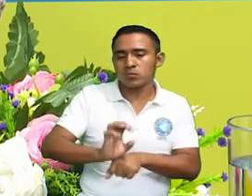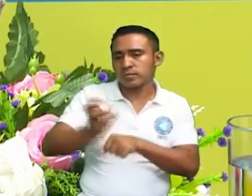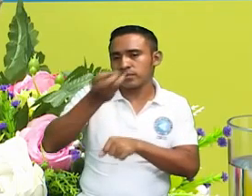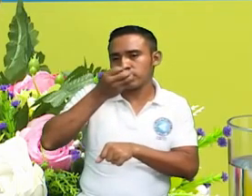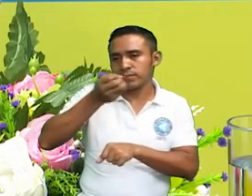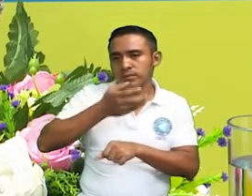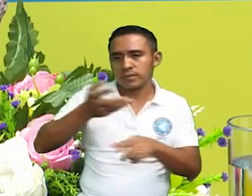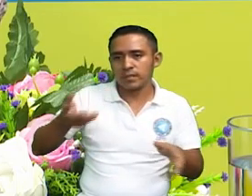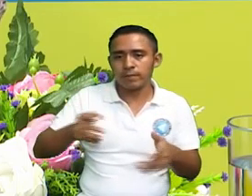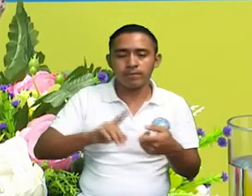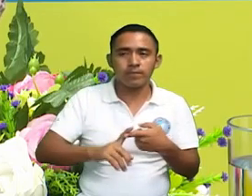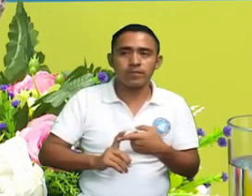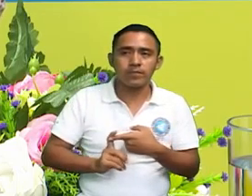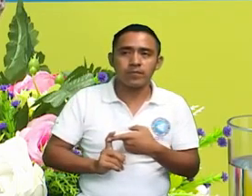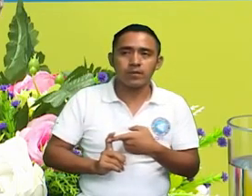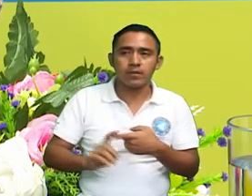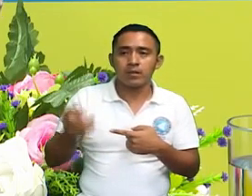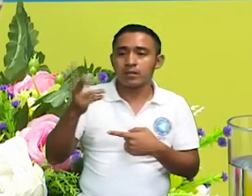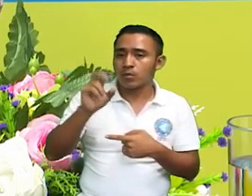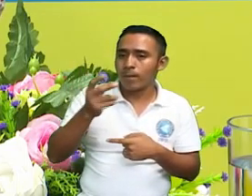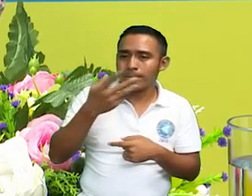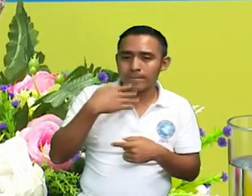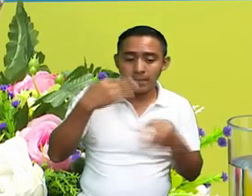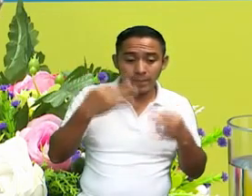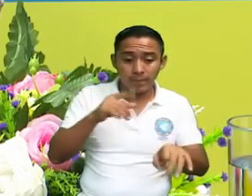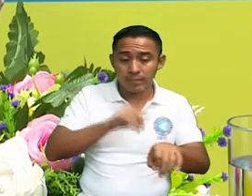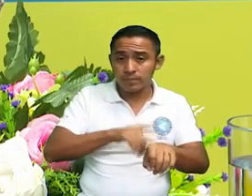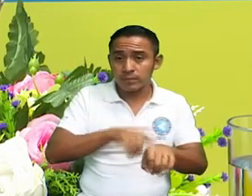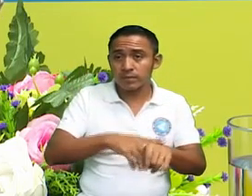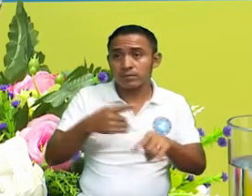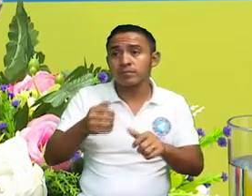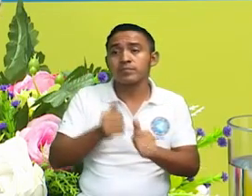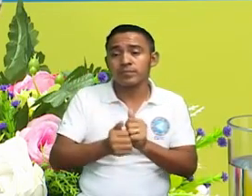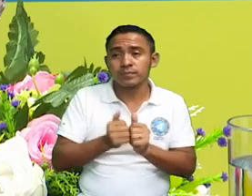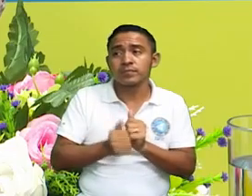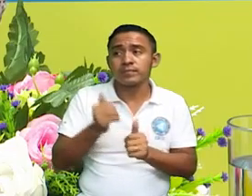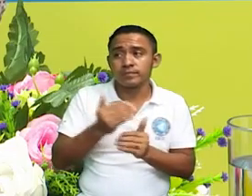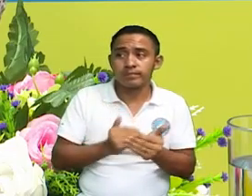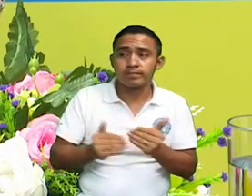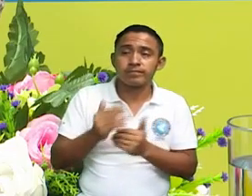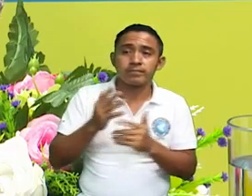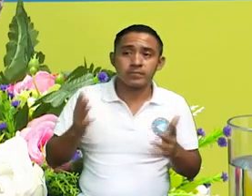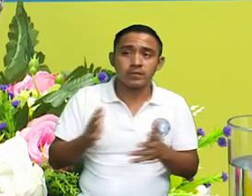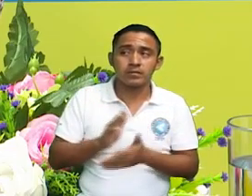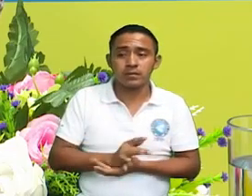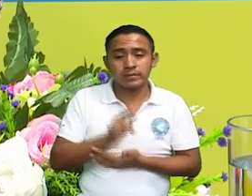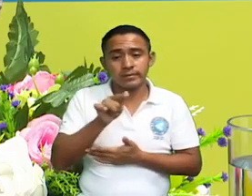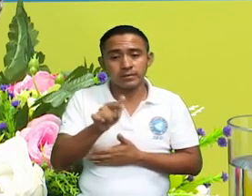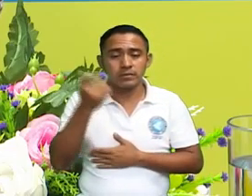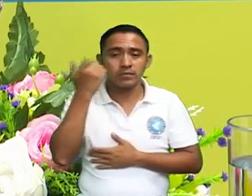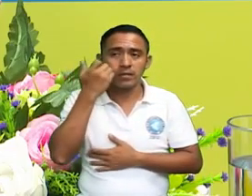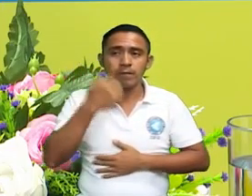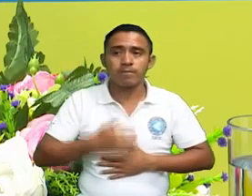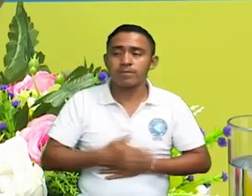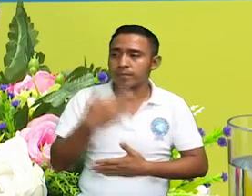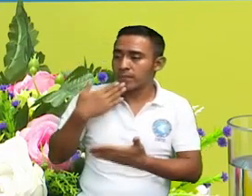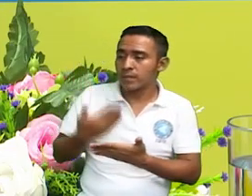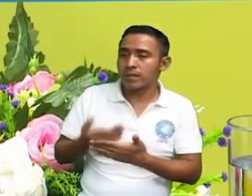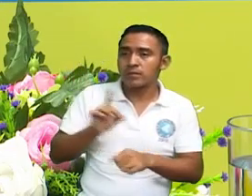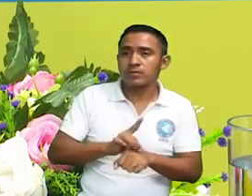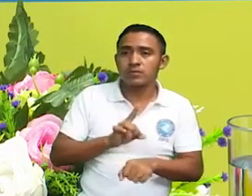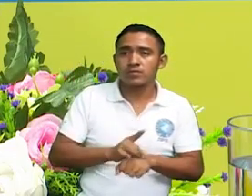alimenticios. El no comer a la hora adecuada es uno de los factores que incide en esta enfermedad. Le agradecemos,